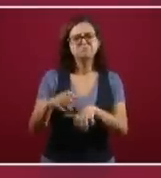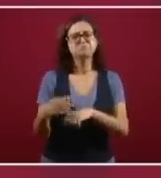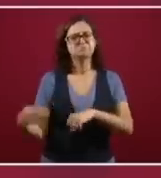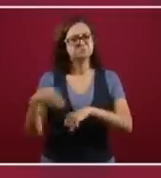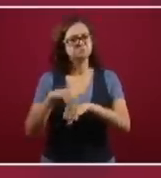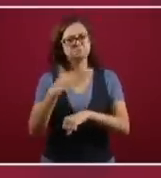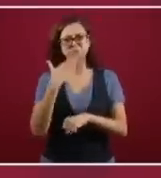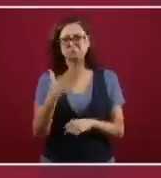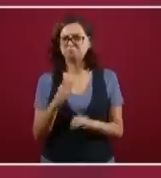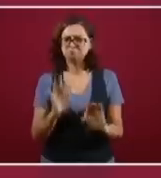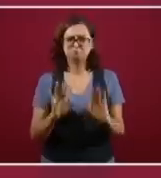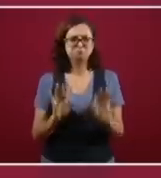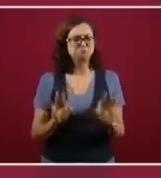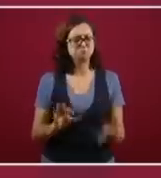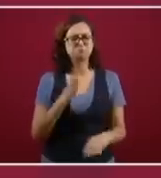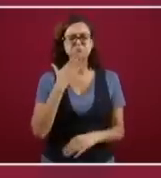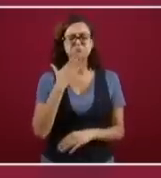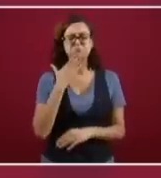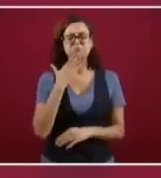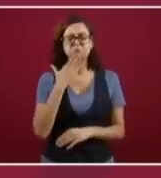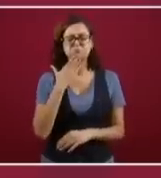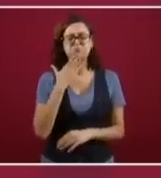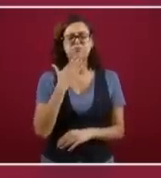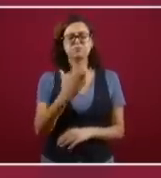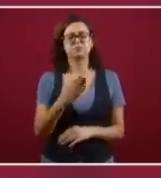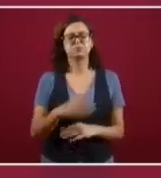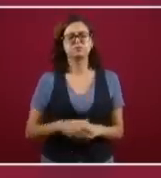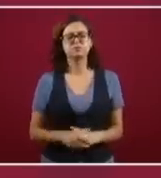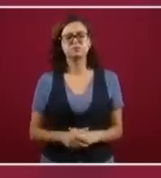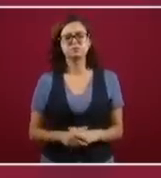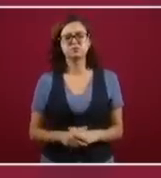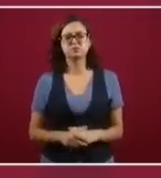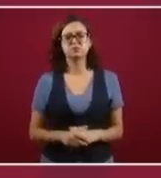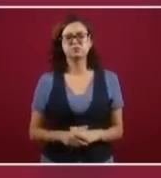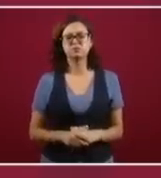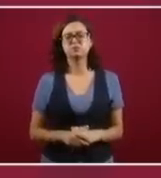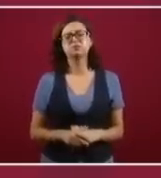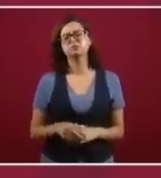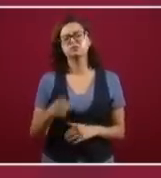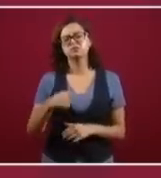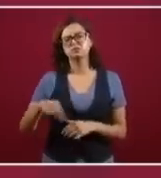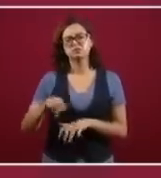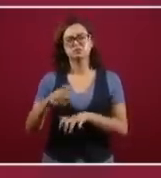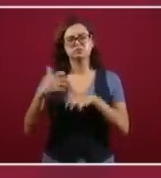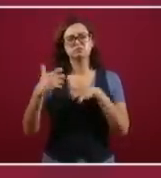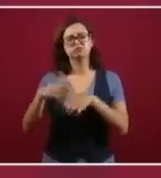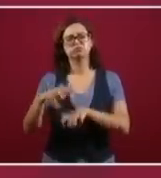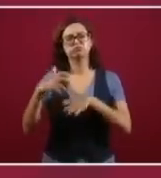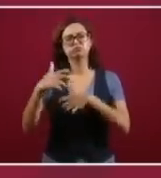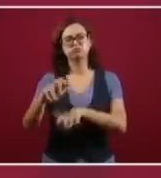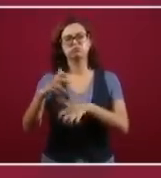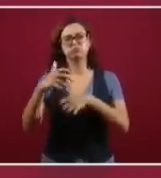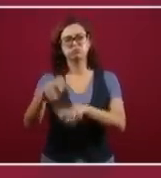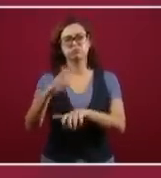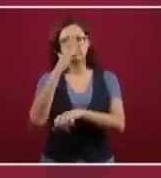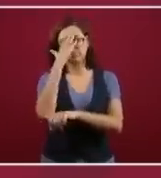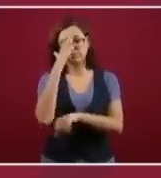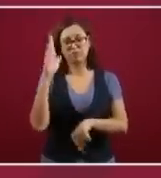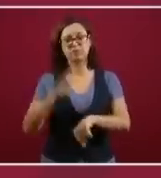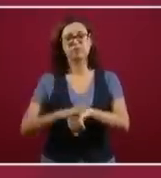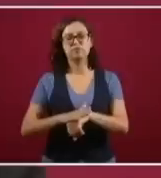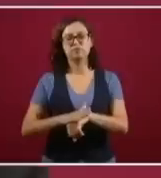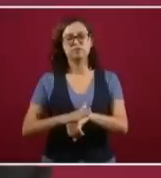del día de ayer en la marcha, en la manifestación, para no olvidar